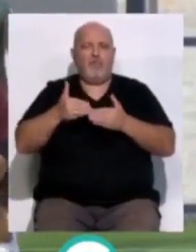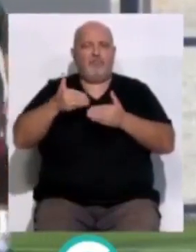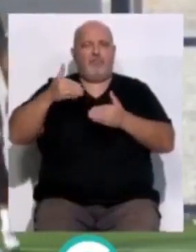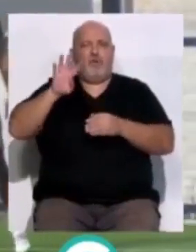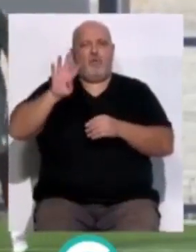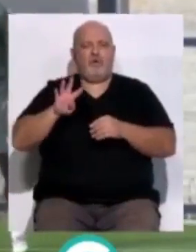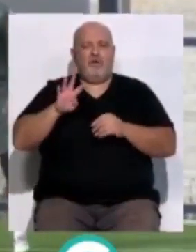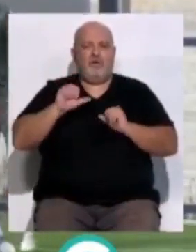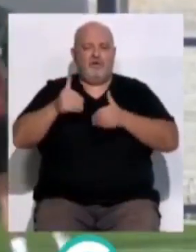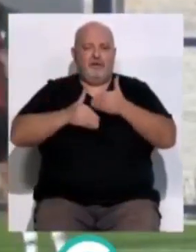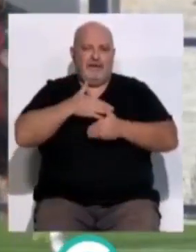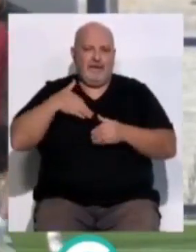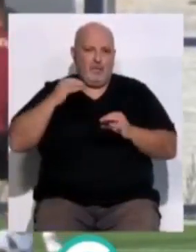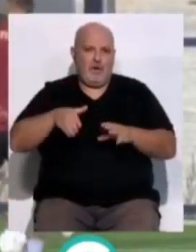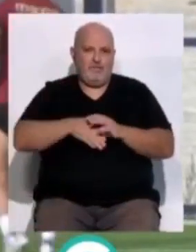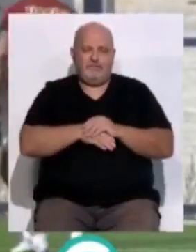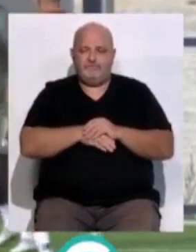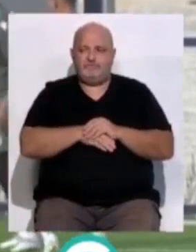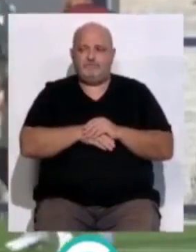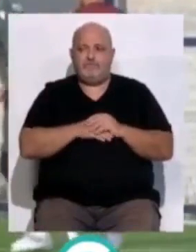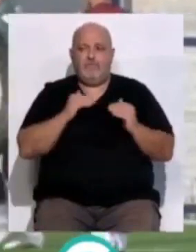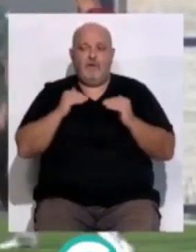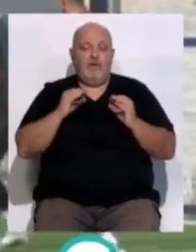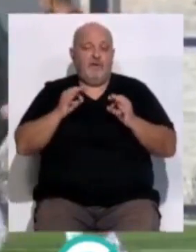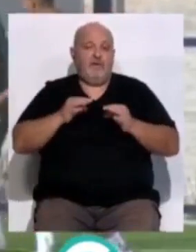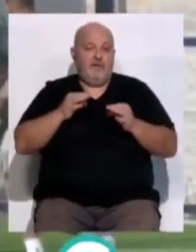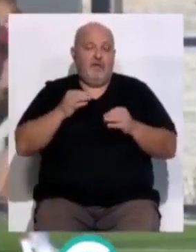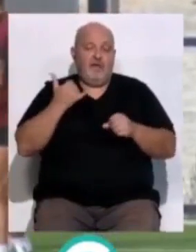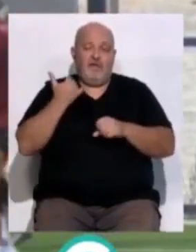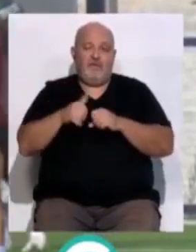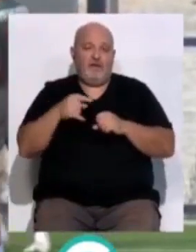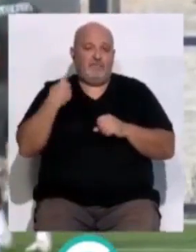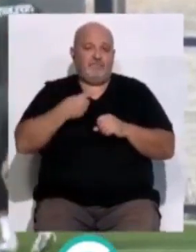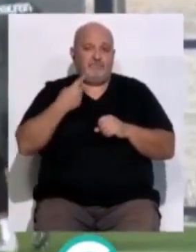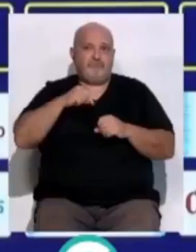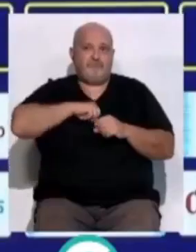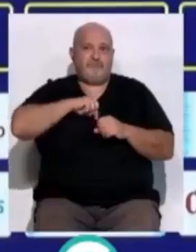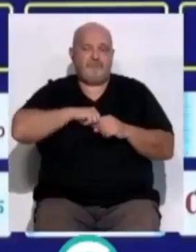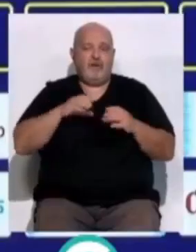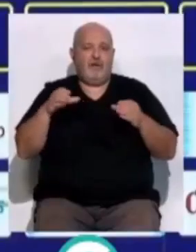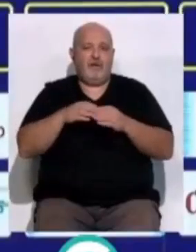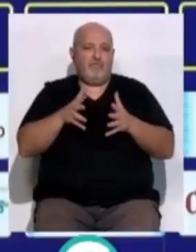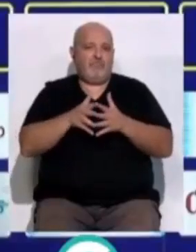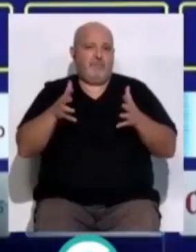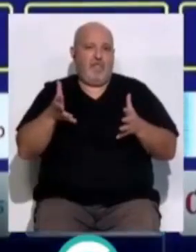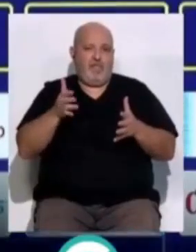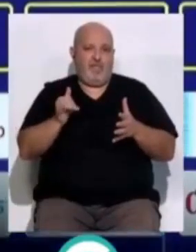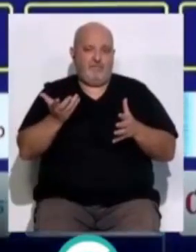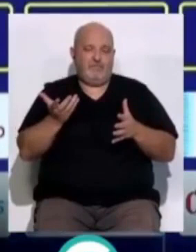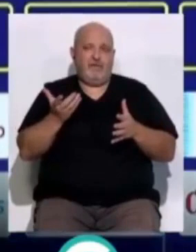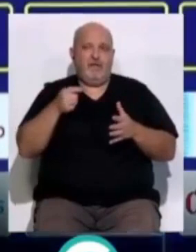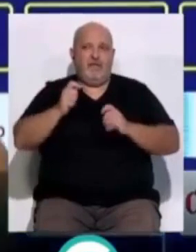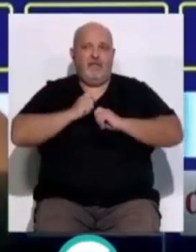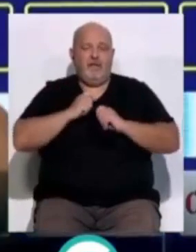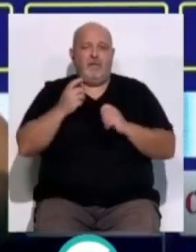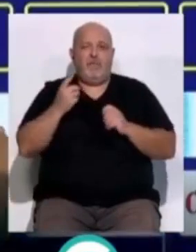cuatro primeras jornadas de liga. Momento para, bueno, siempre lo he dicho, ¿no? Al final nosotros ahora mismo tenemos una plantilla muy amplia, que eso nos puede